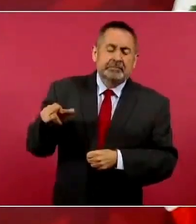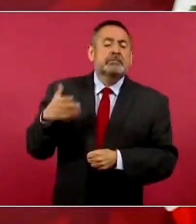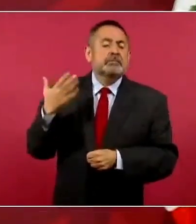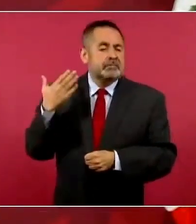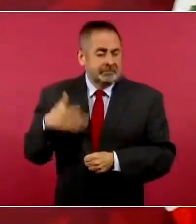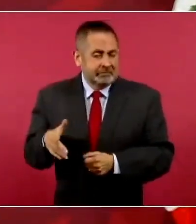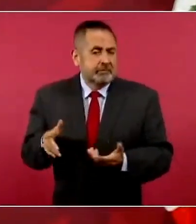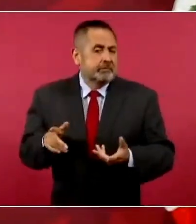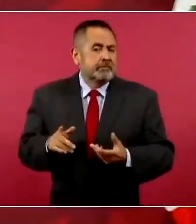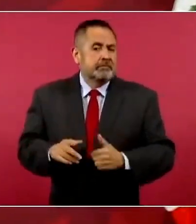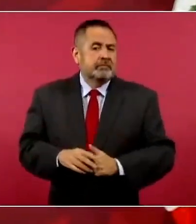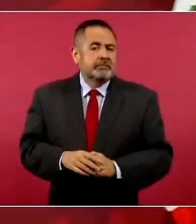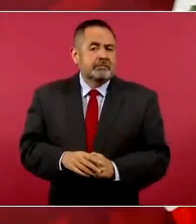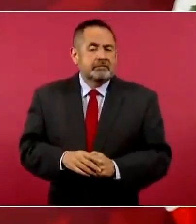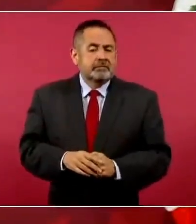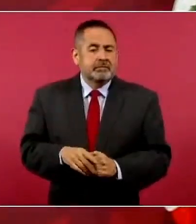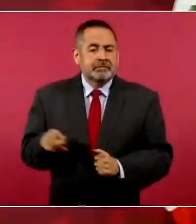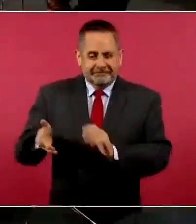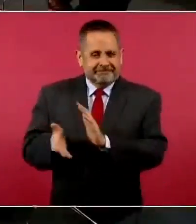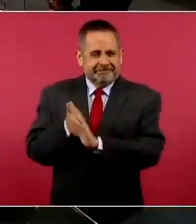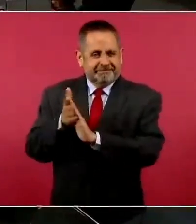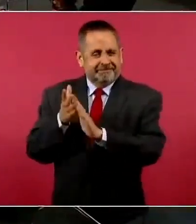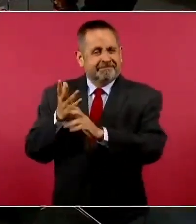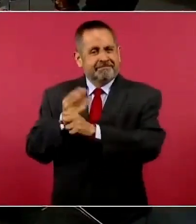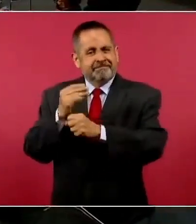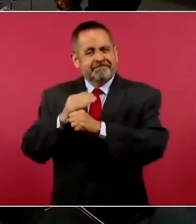los que arman